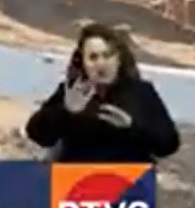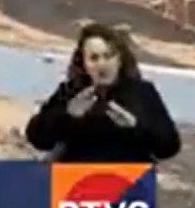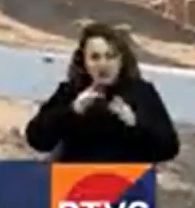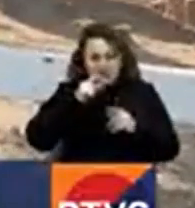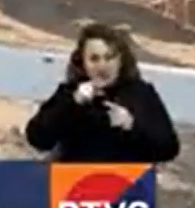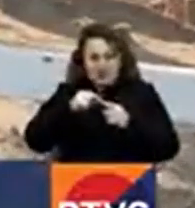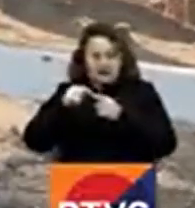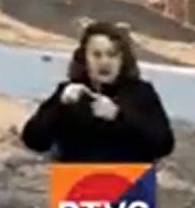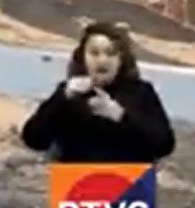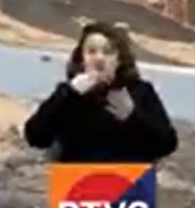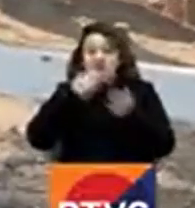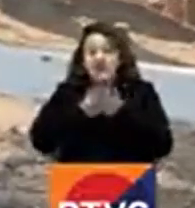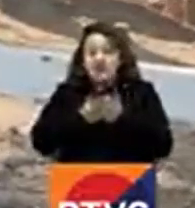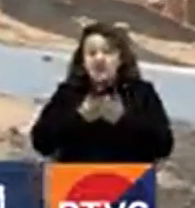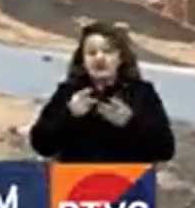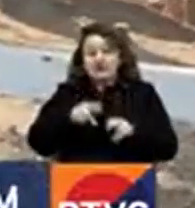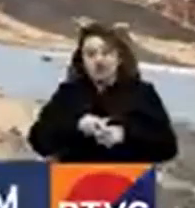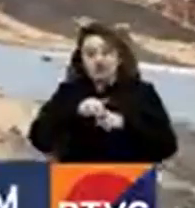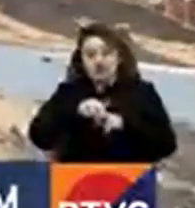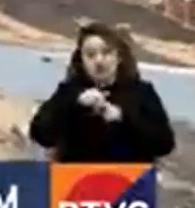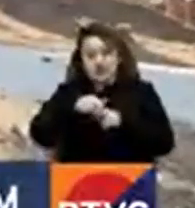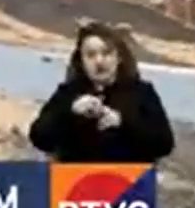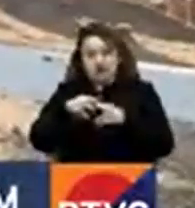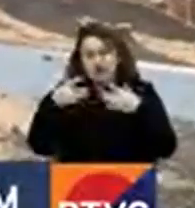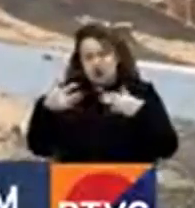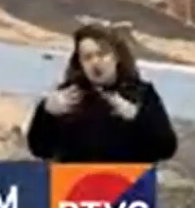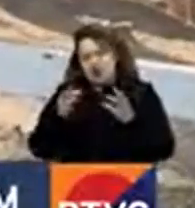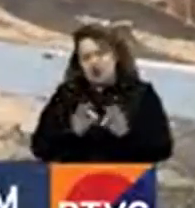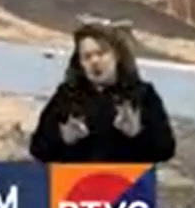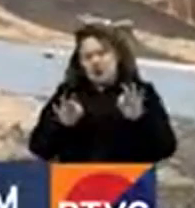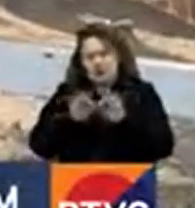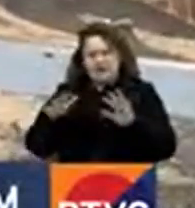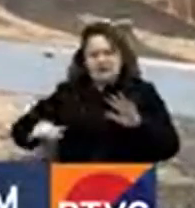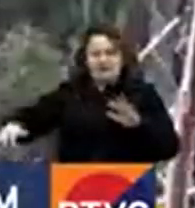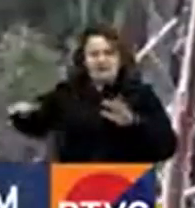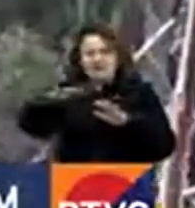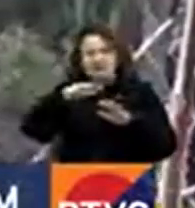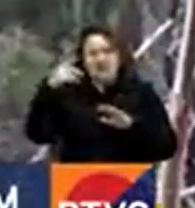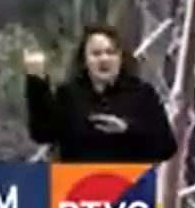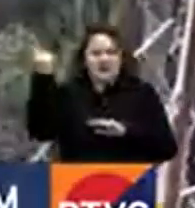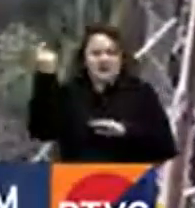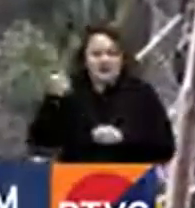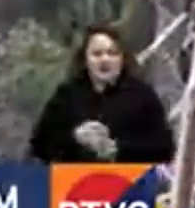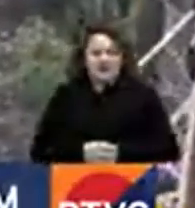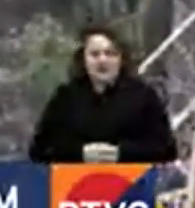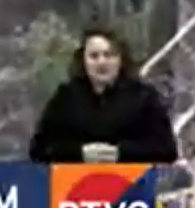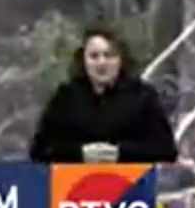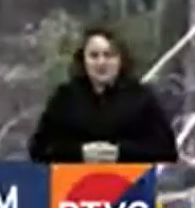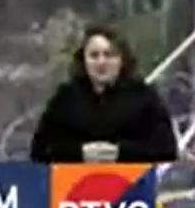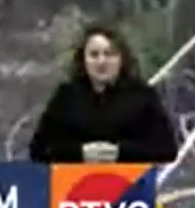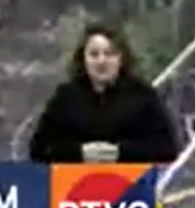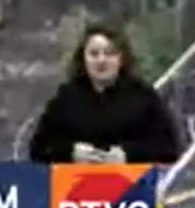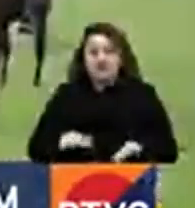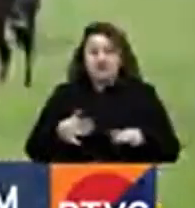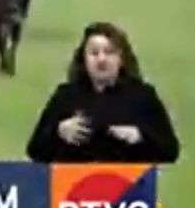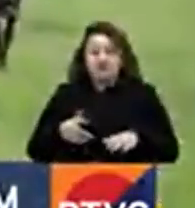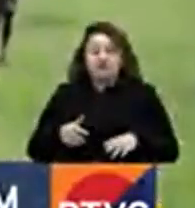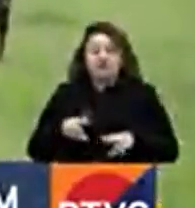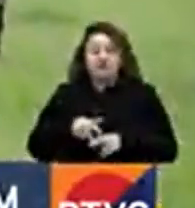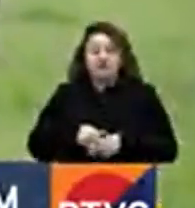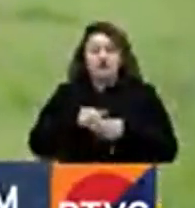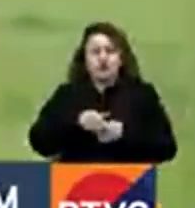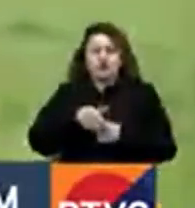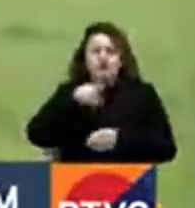da las gracias por ser nuestro gran elemento en toda la sabana de la llanura. Y sabanas que son patrulladas a